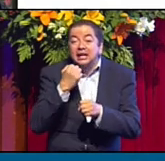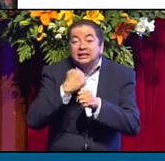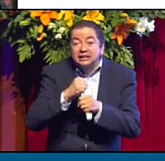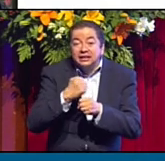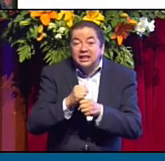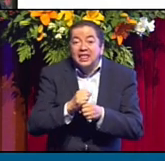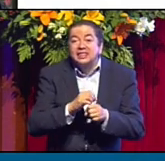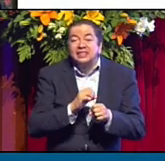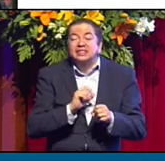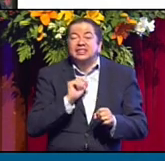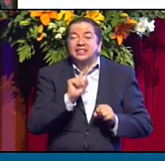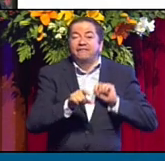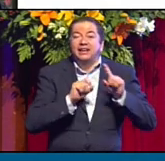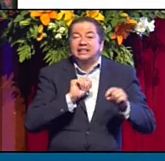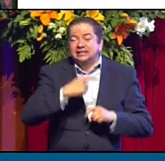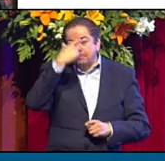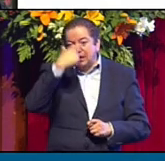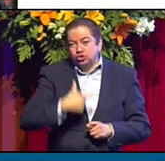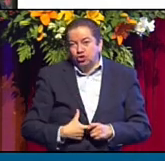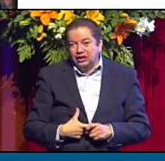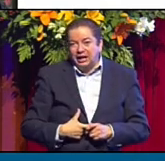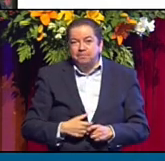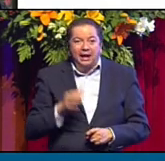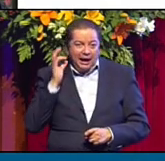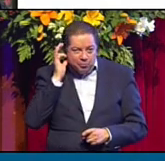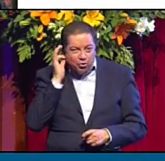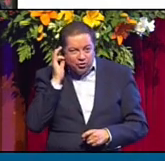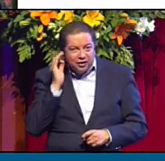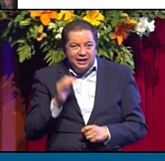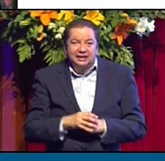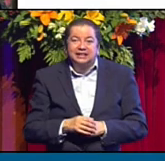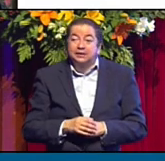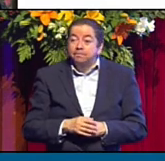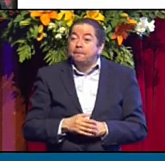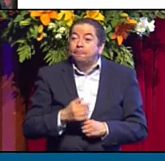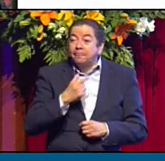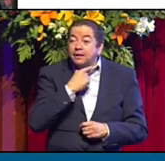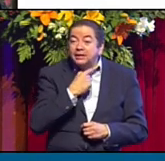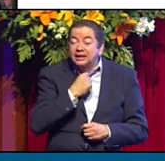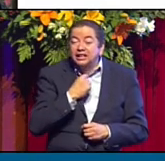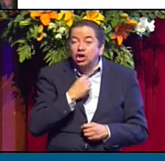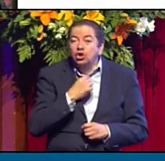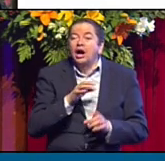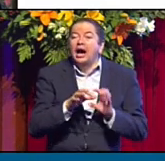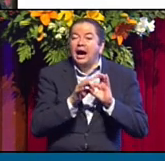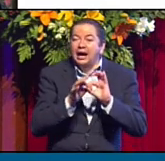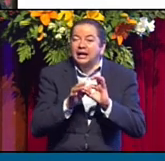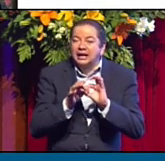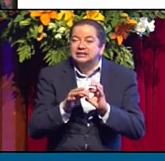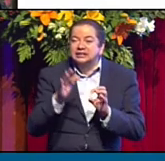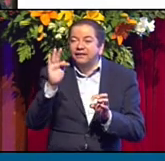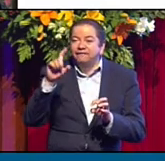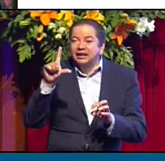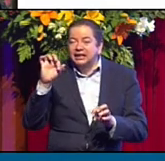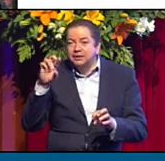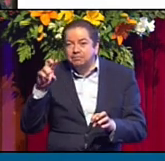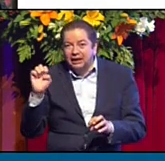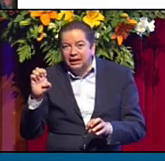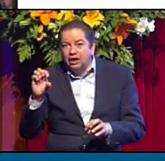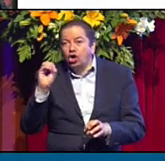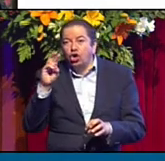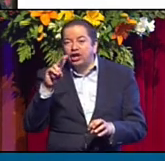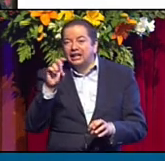un taller de defensa personal para nuestras mujeres. Ahí quiero agradecerle a Felipe Orellana, al instructor, que nos brindó su